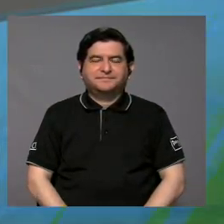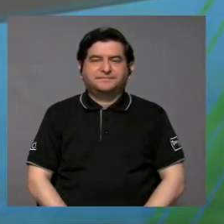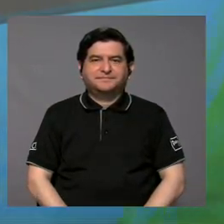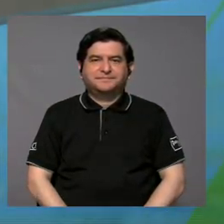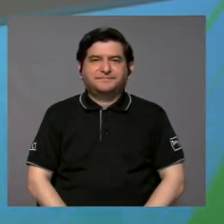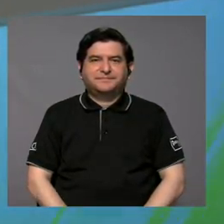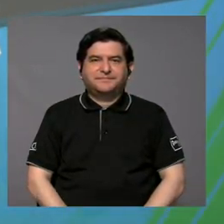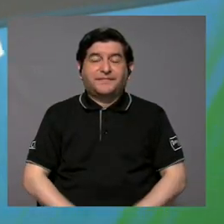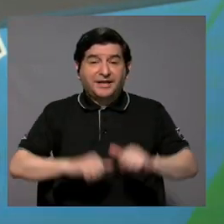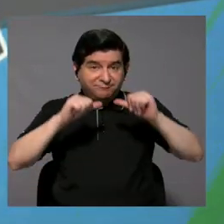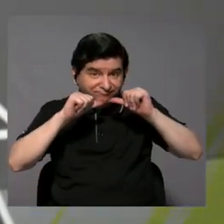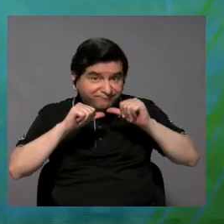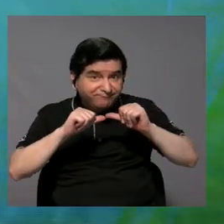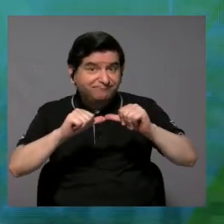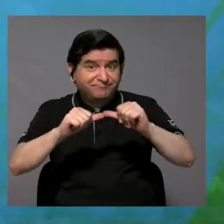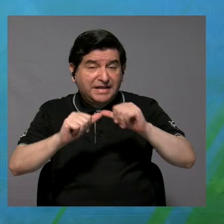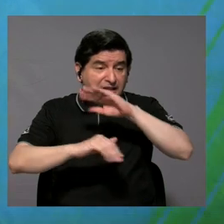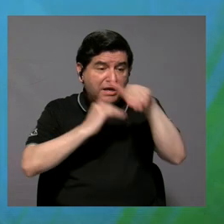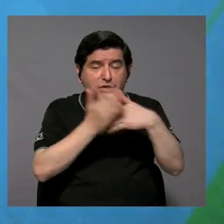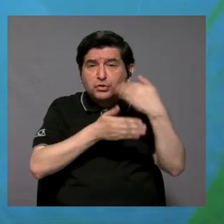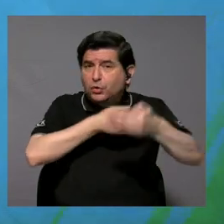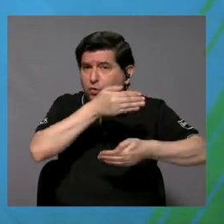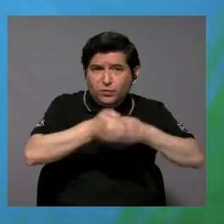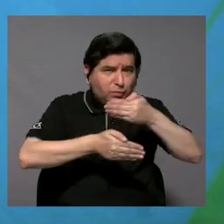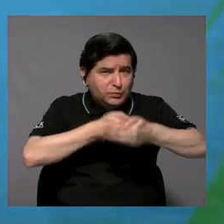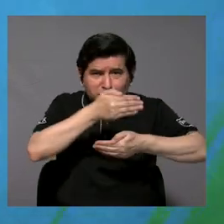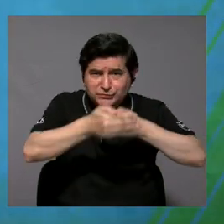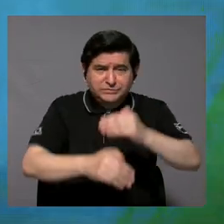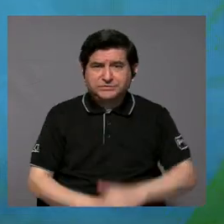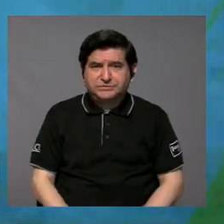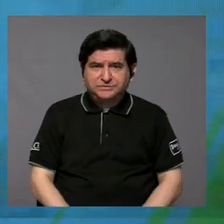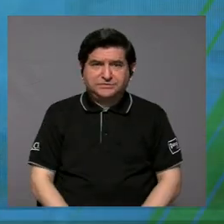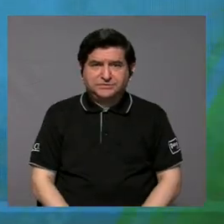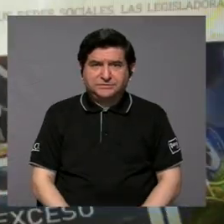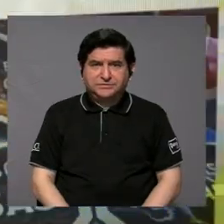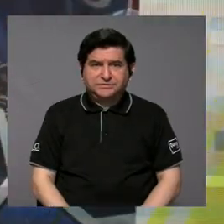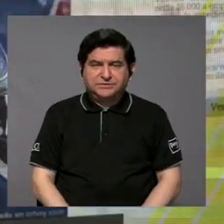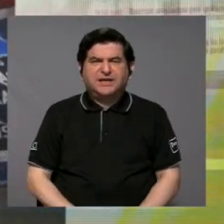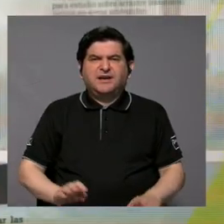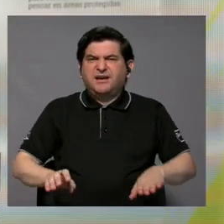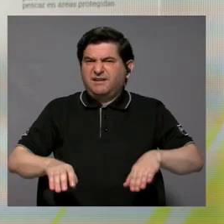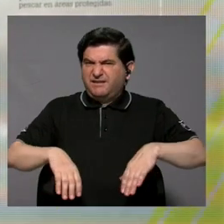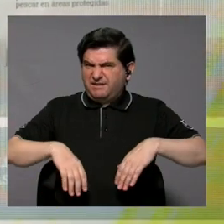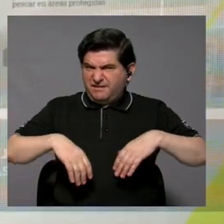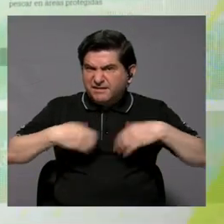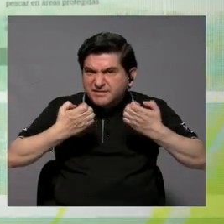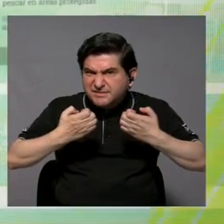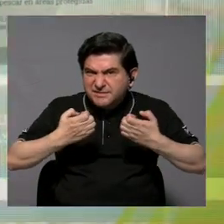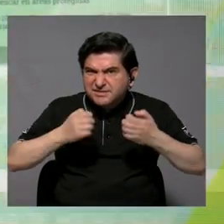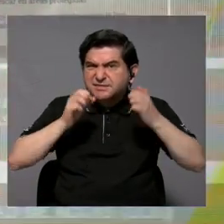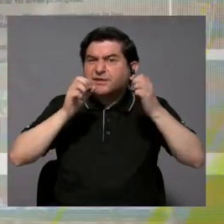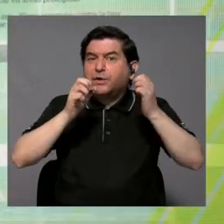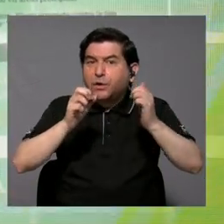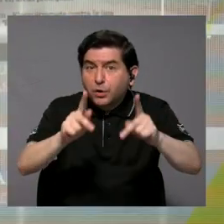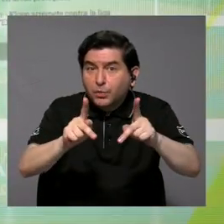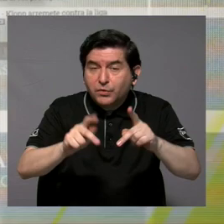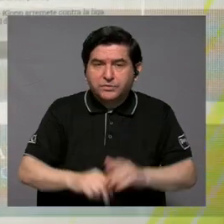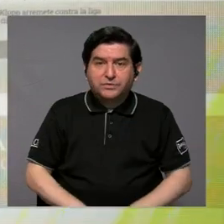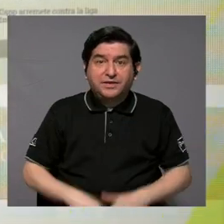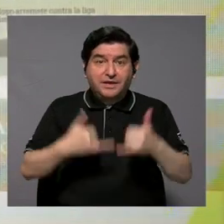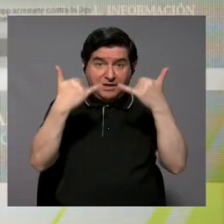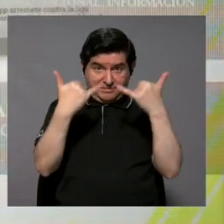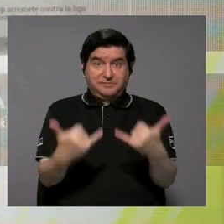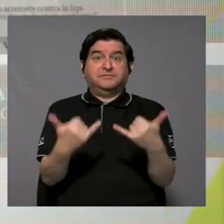Si continúa todo el proceso y existe la posibilidad de que